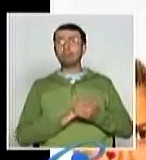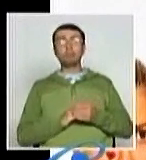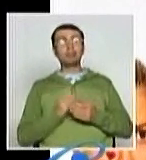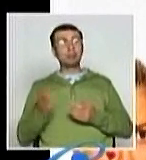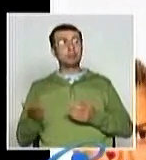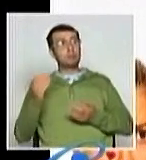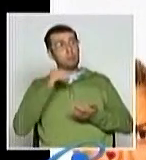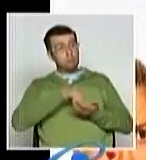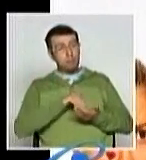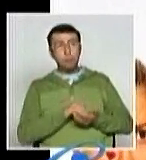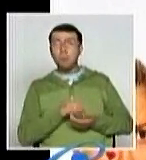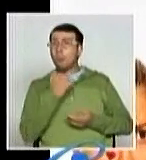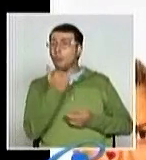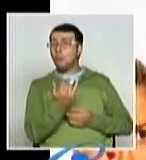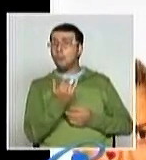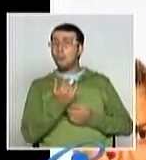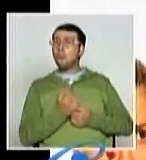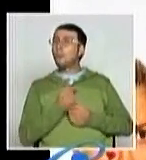escúrrelas